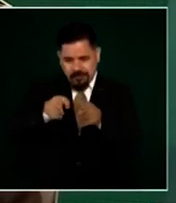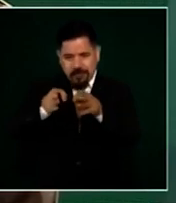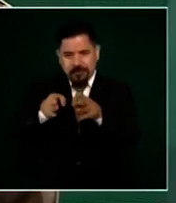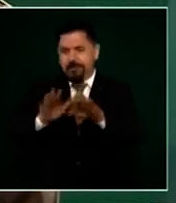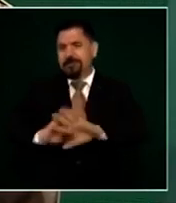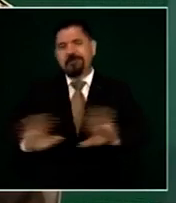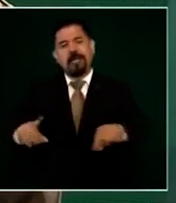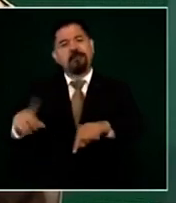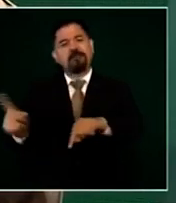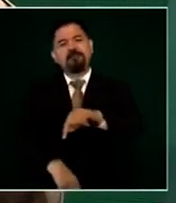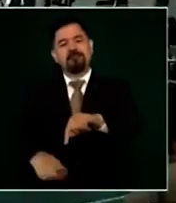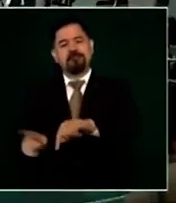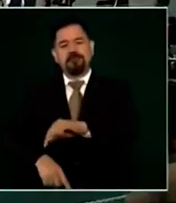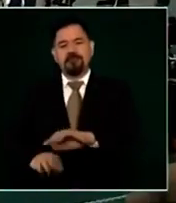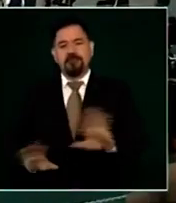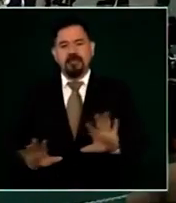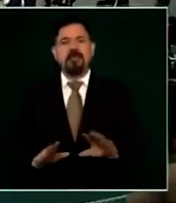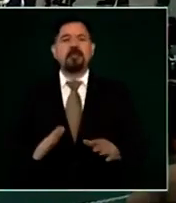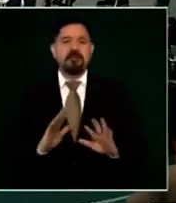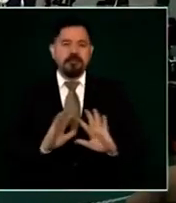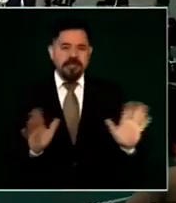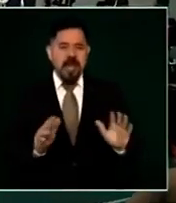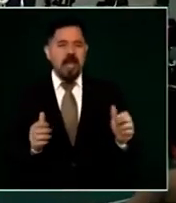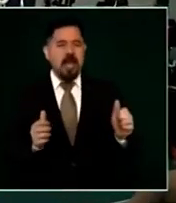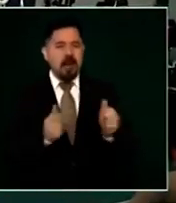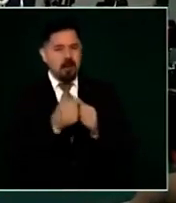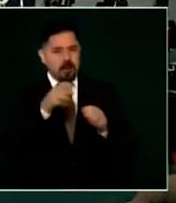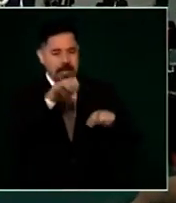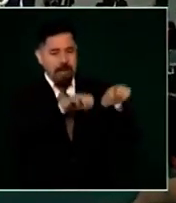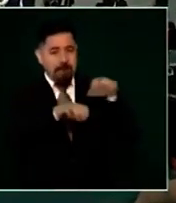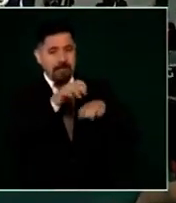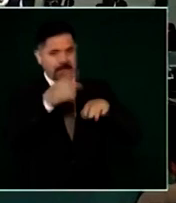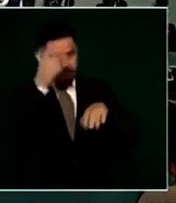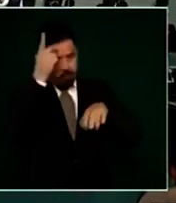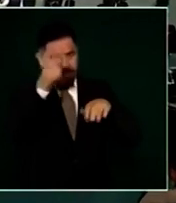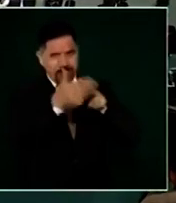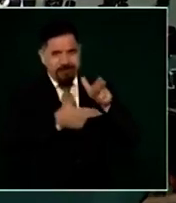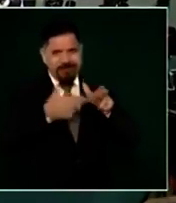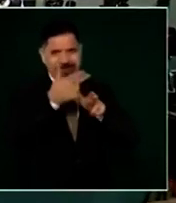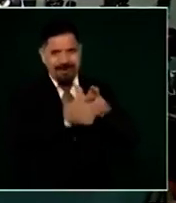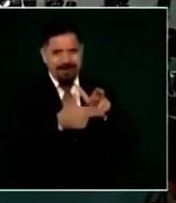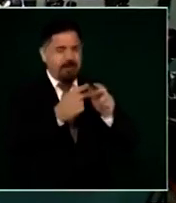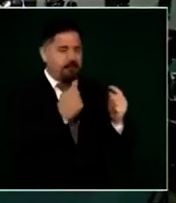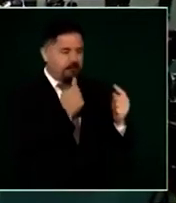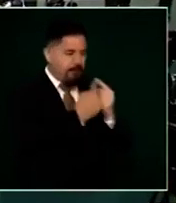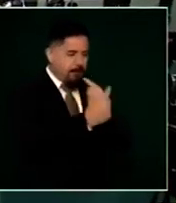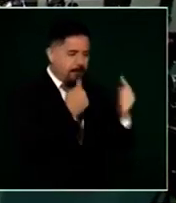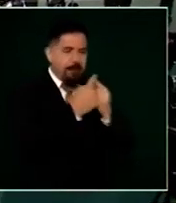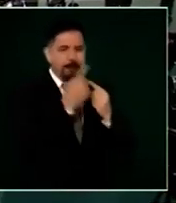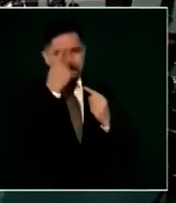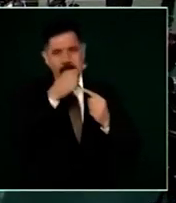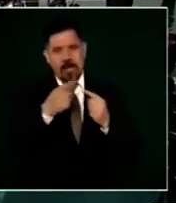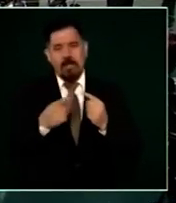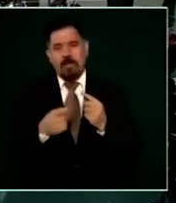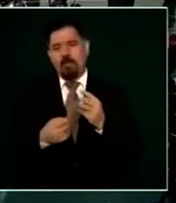Ya se está hablando con la empresa ferroviaria para hacer un libramiento.